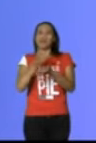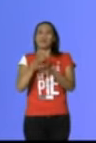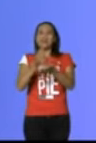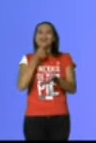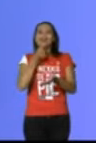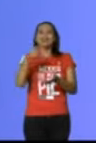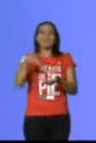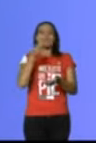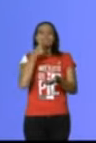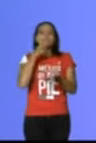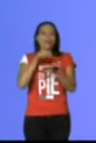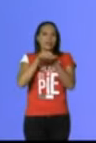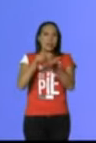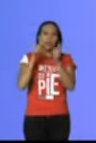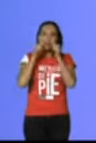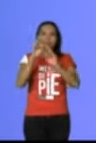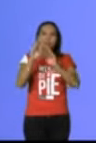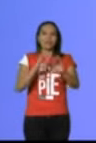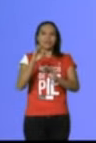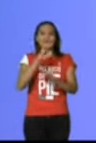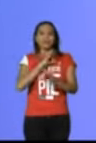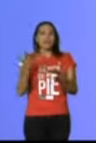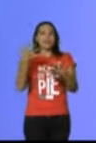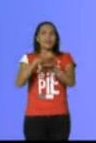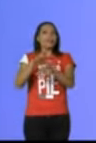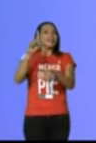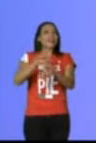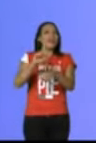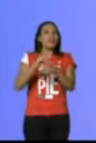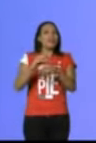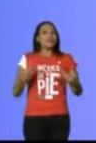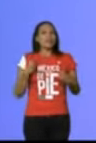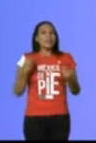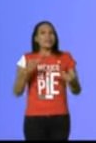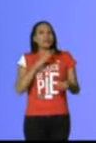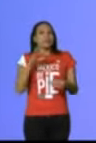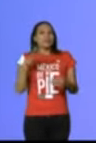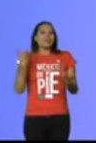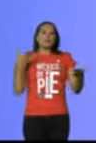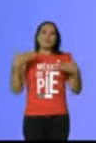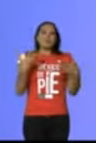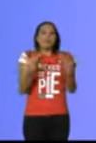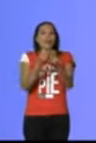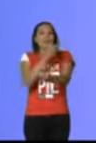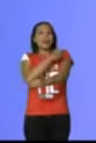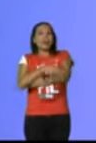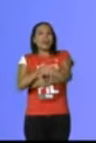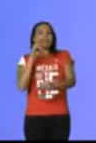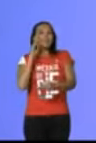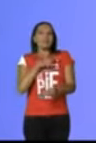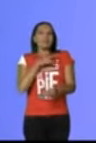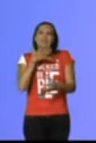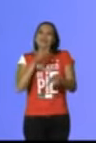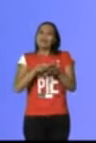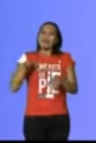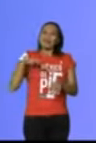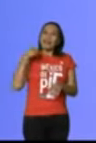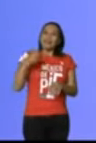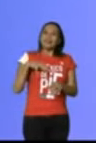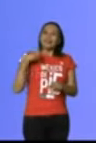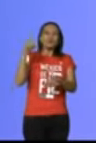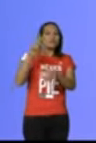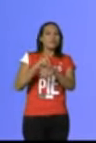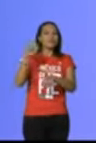que recibe terapia ahí y se puede integrar a la vida diaria, que puede disfrutar a su familia y encontrar ánimo para esforzarse todos los